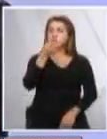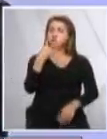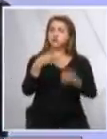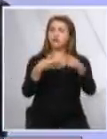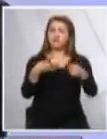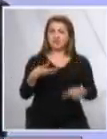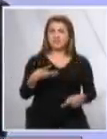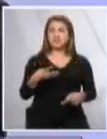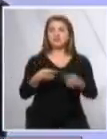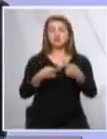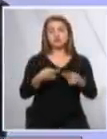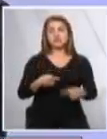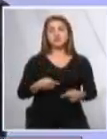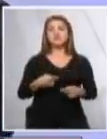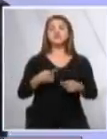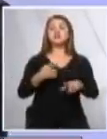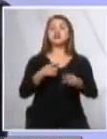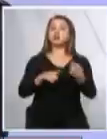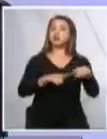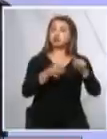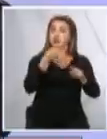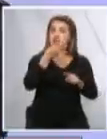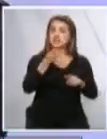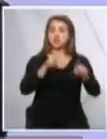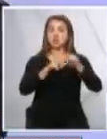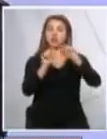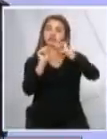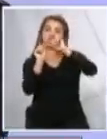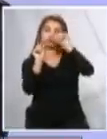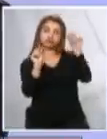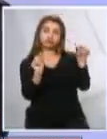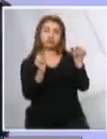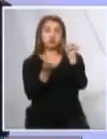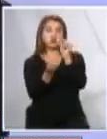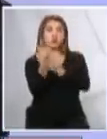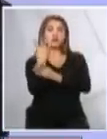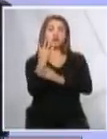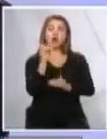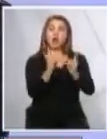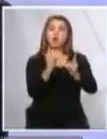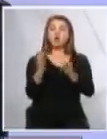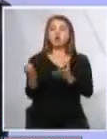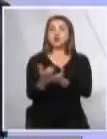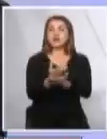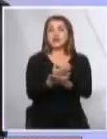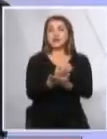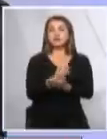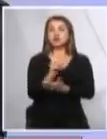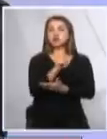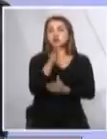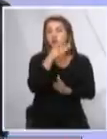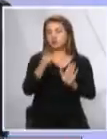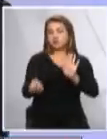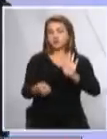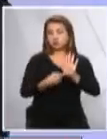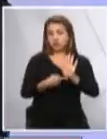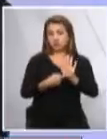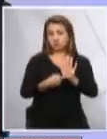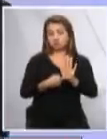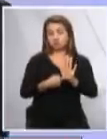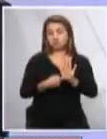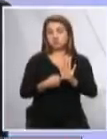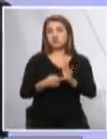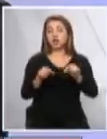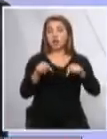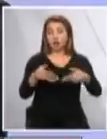con el caso Mopagate, cuando salen con una encíclica, digamos, muy novedosa y que hace que ciertos ingresos no sean tributables. ¿Ya? Resulta